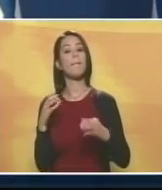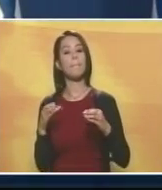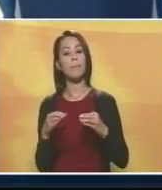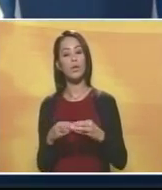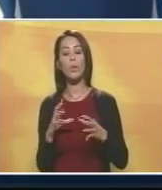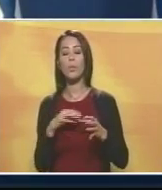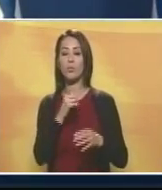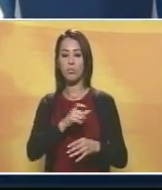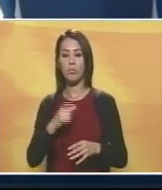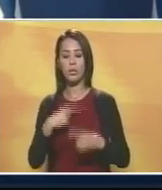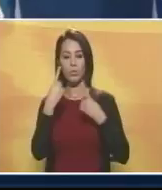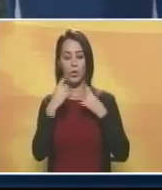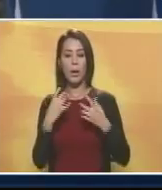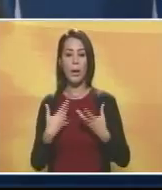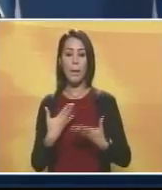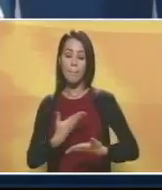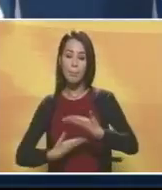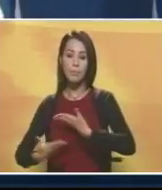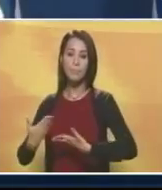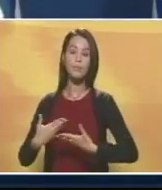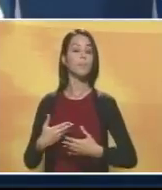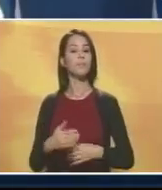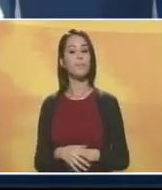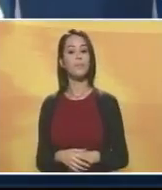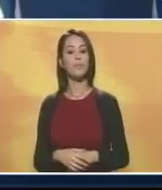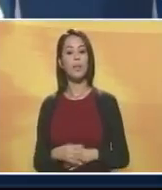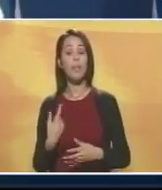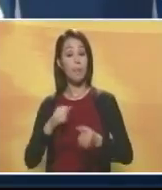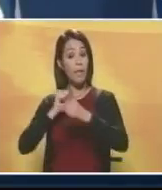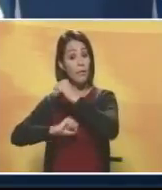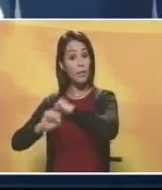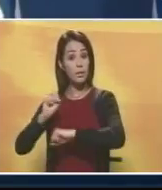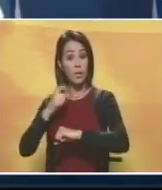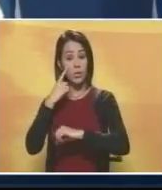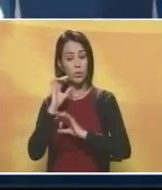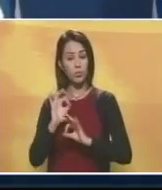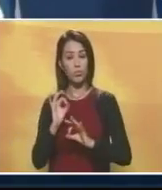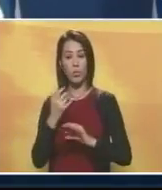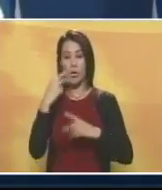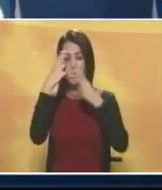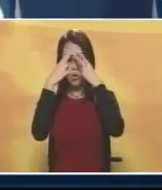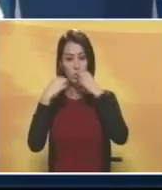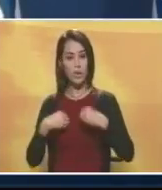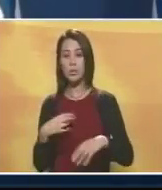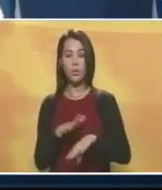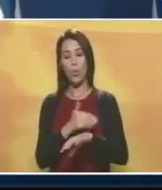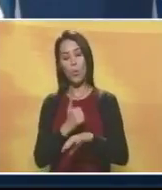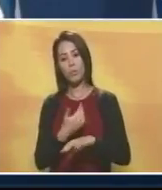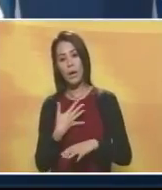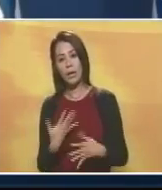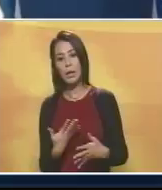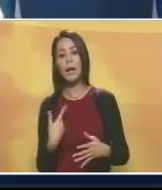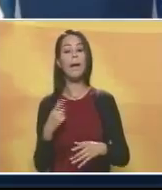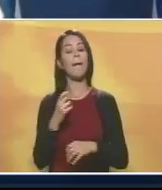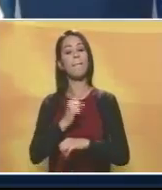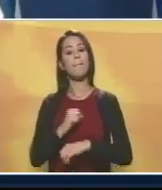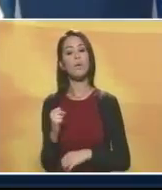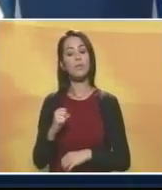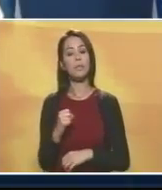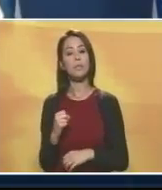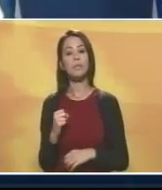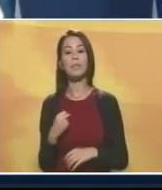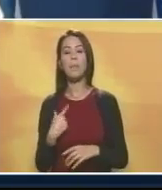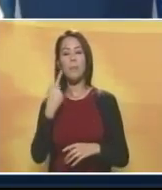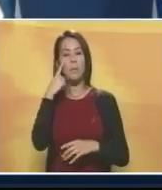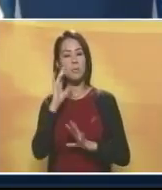coalición gubernamental del primer ministro Benjamín Netanyahu defendieron su presunción de inocencia tras la recomendación de la policía de imputarle